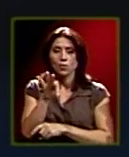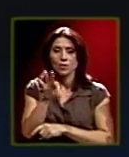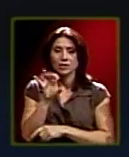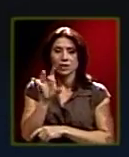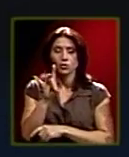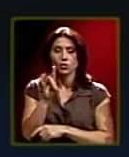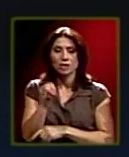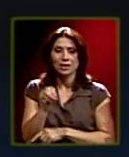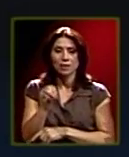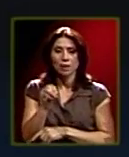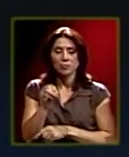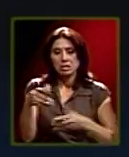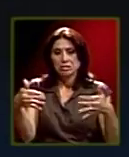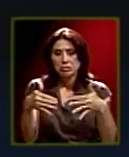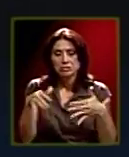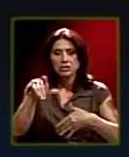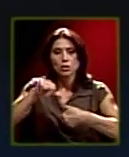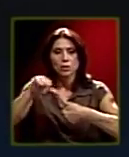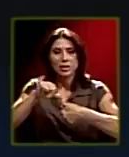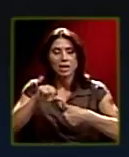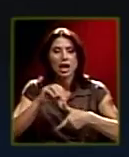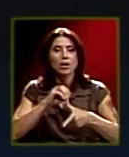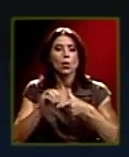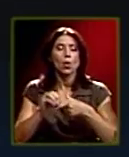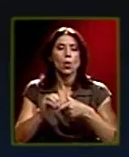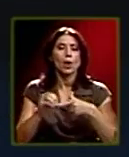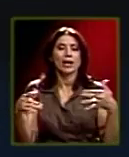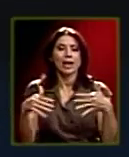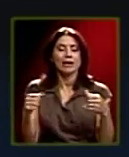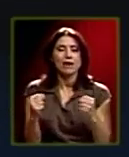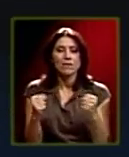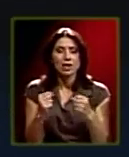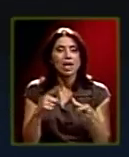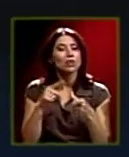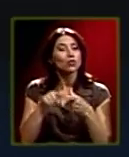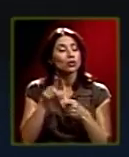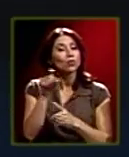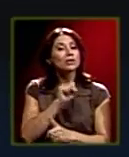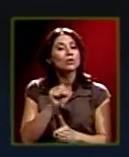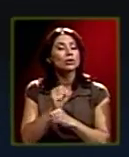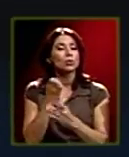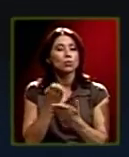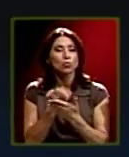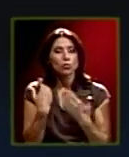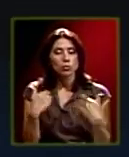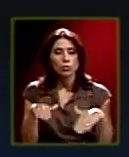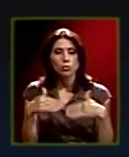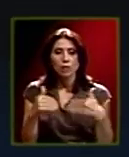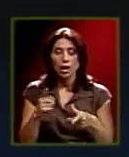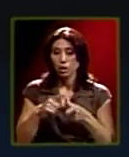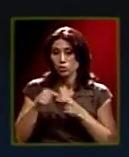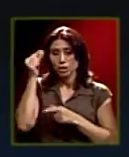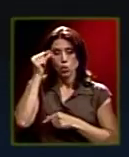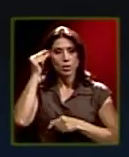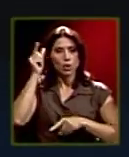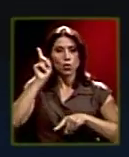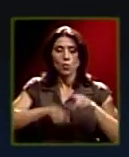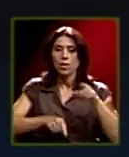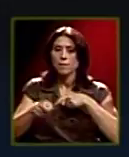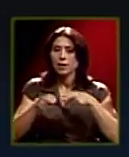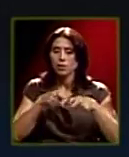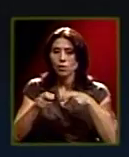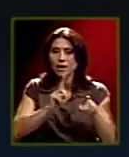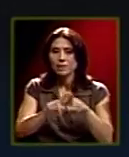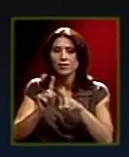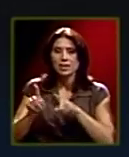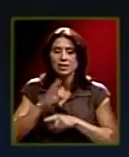crisis económica. El gobierno de entonces no sabe o no puede manipular los diferentes elementos. El país,